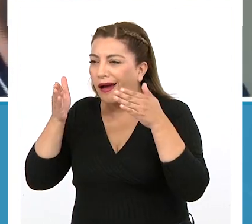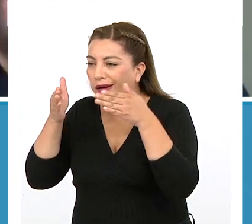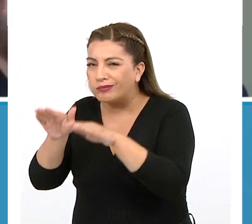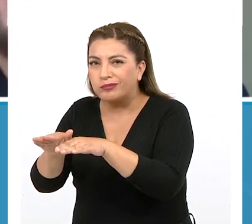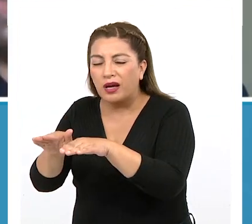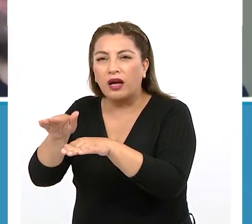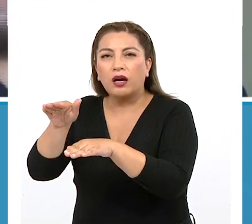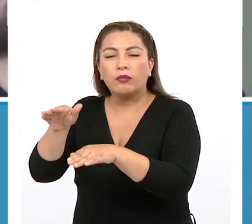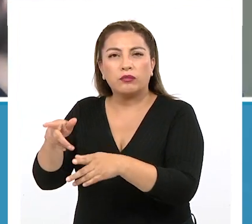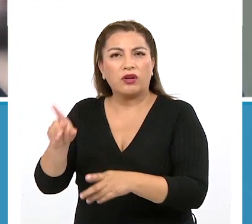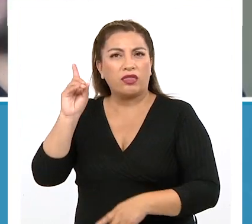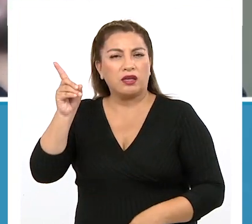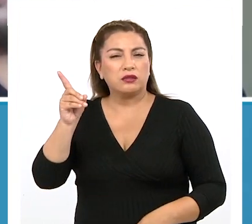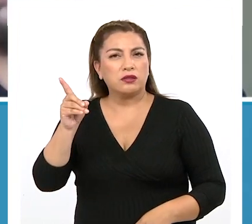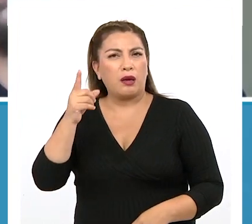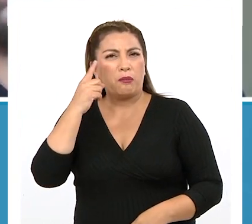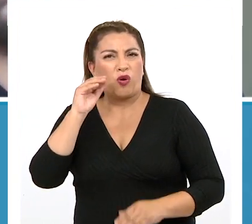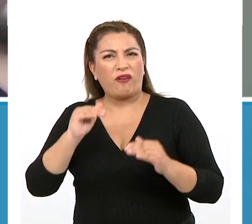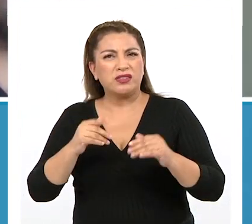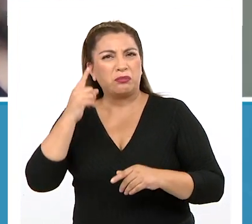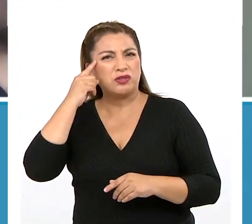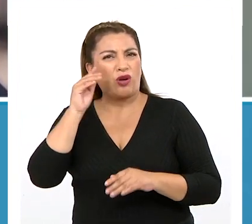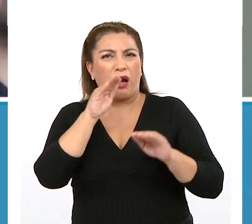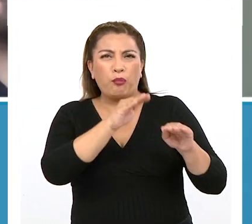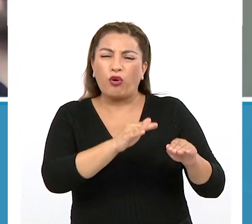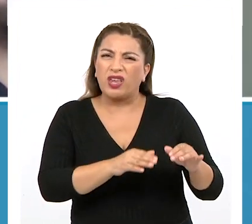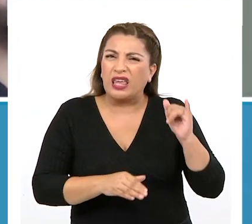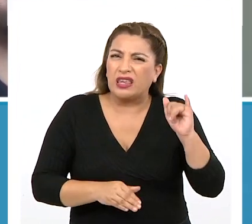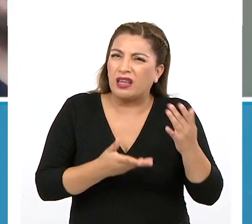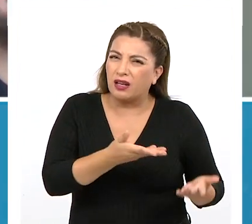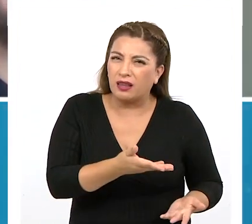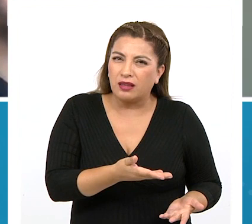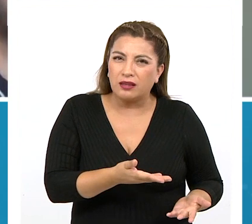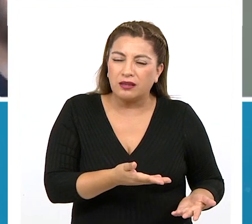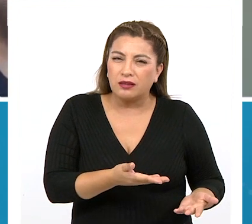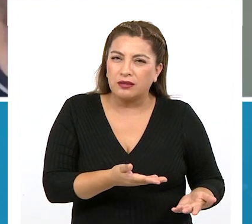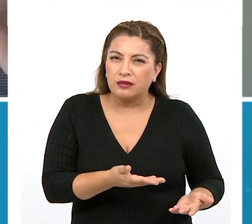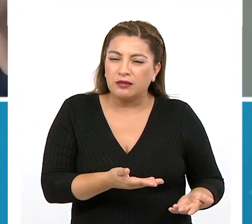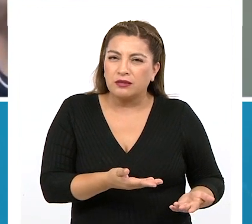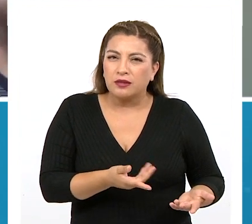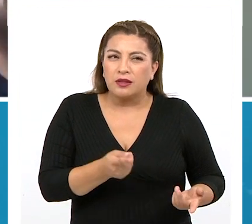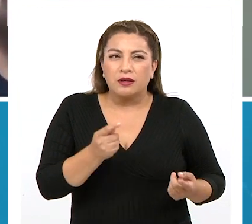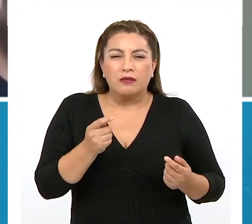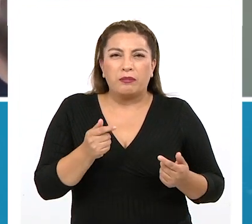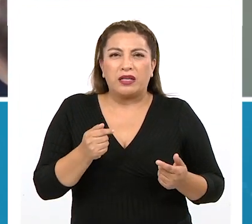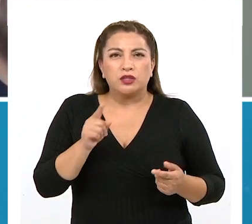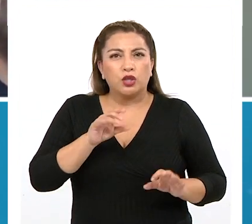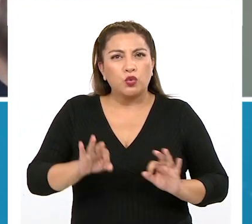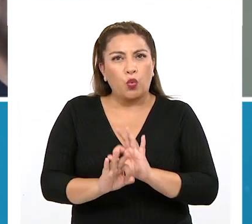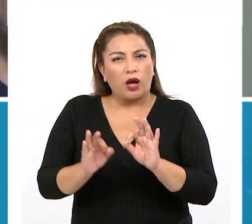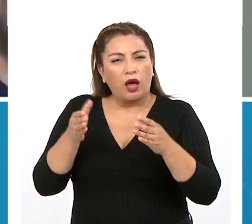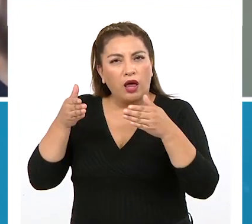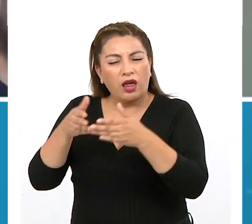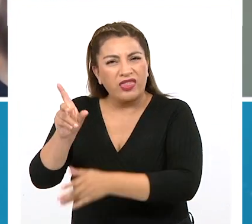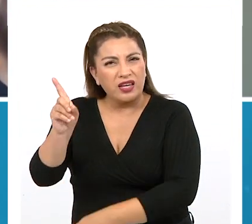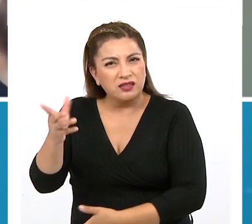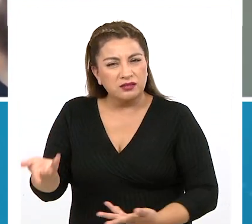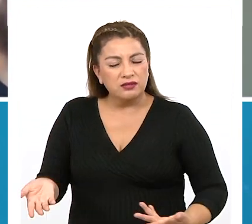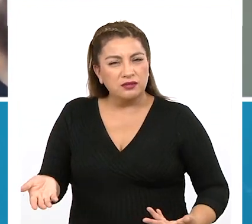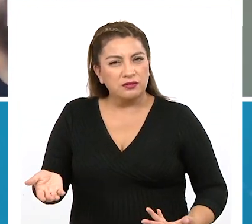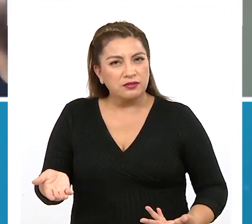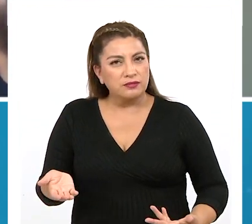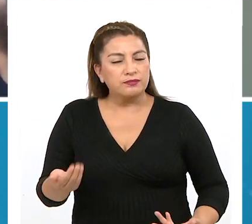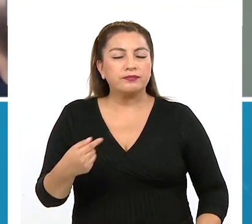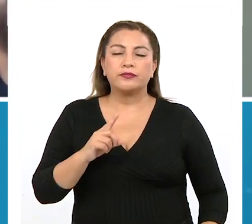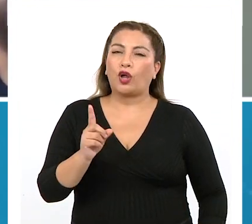había momentos en que parecía que estaba más hacia la izquierda. Habían ciertos No, obviamente, momentos en que parecía que no era de derecha. yo creo